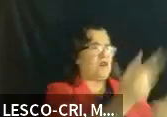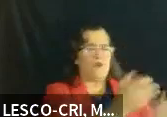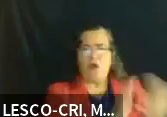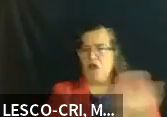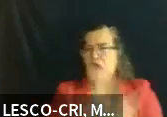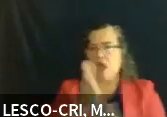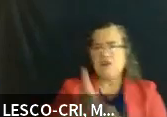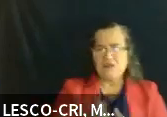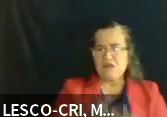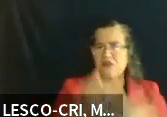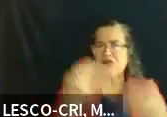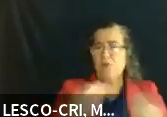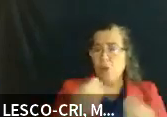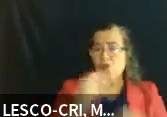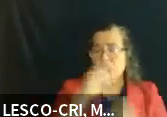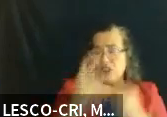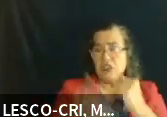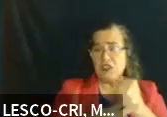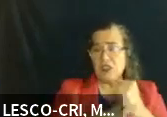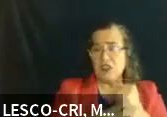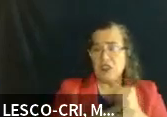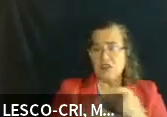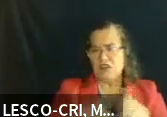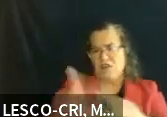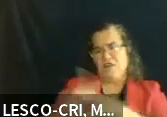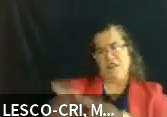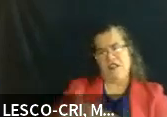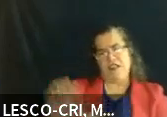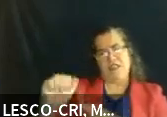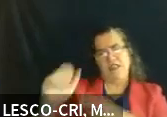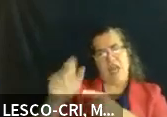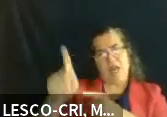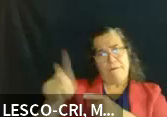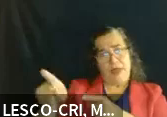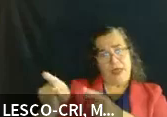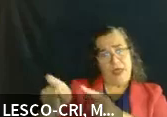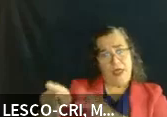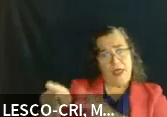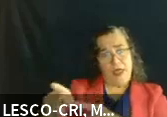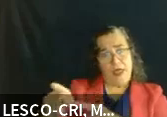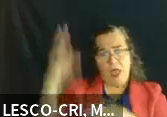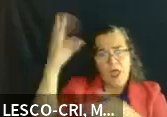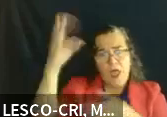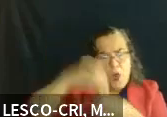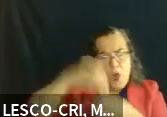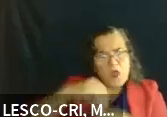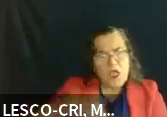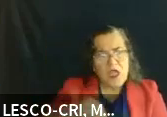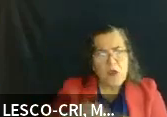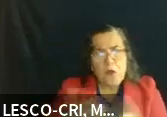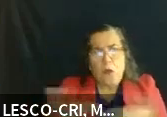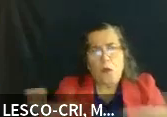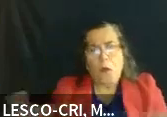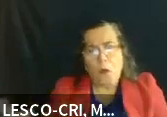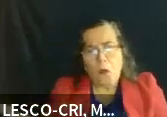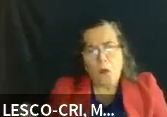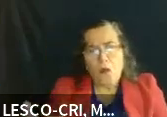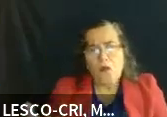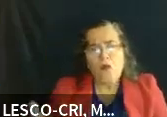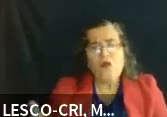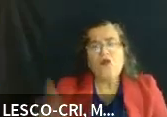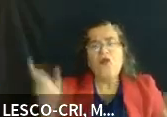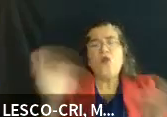y que en muchos casos, a través de distintas aplicaciones, la curación de contenidos se da sin necesidad de que haya una